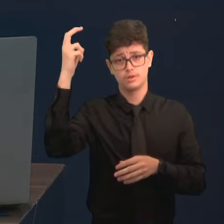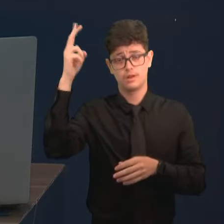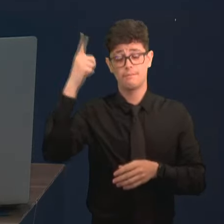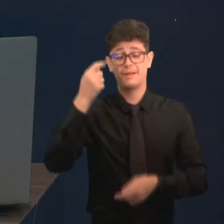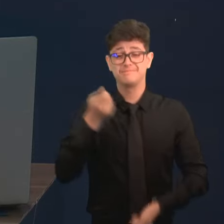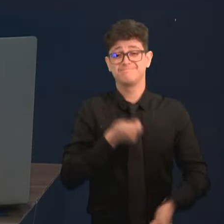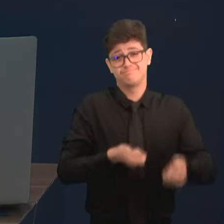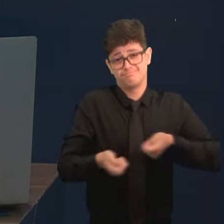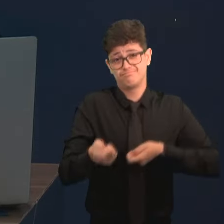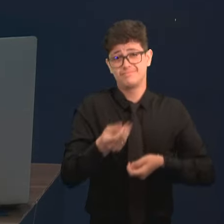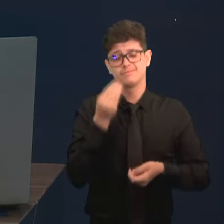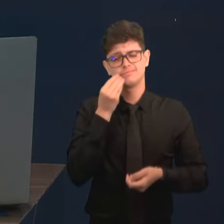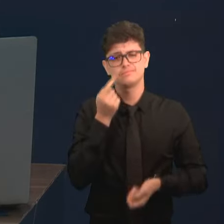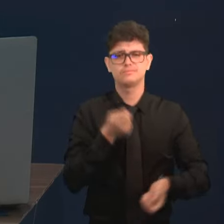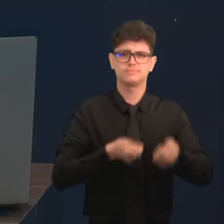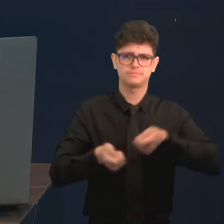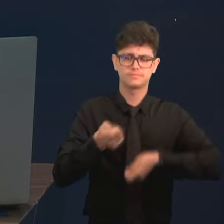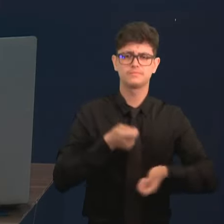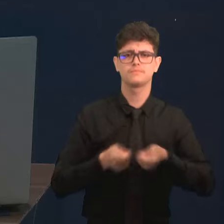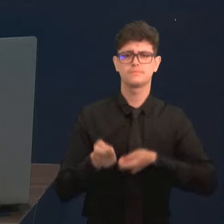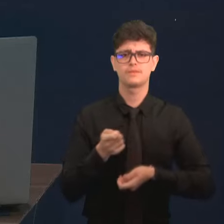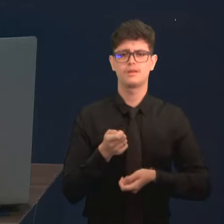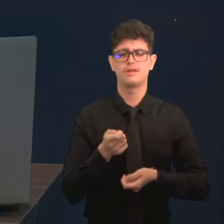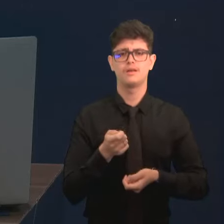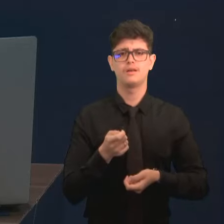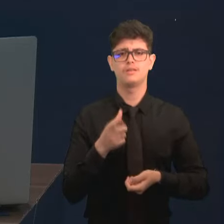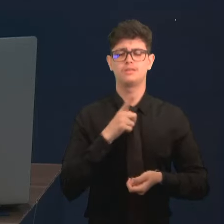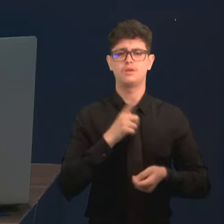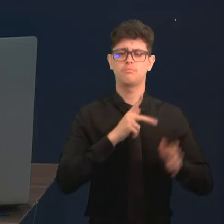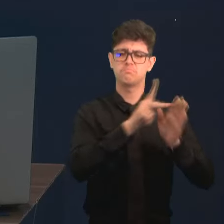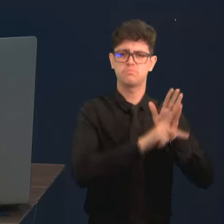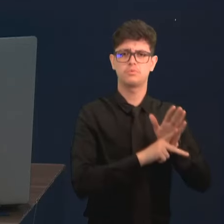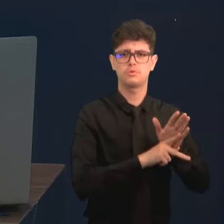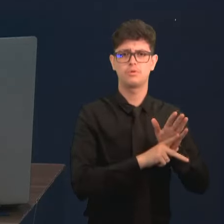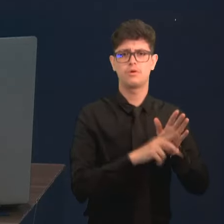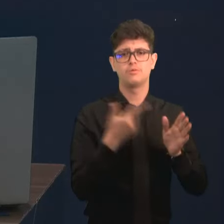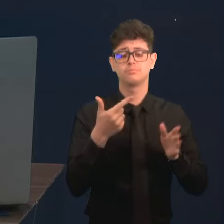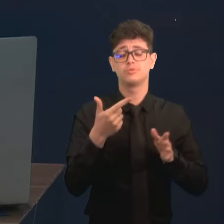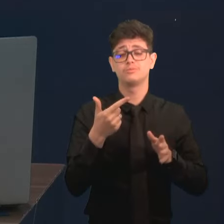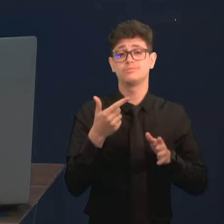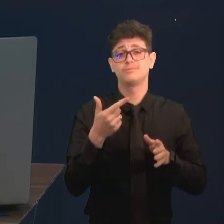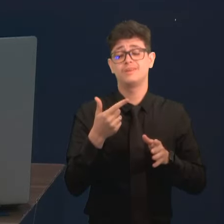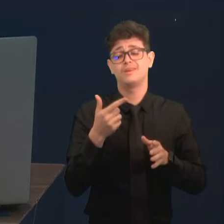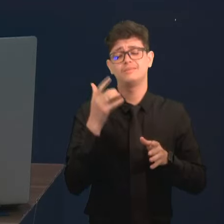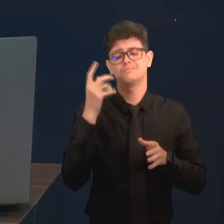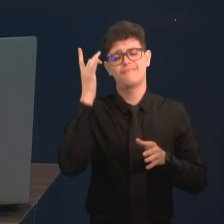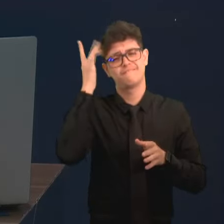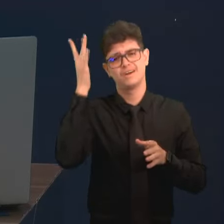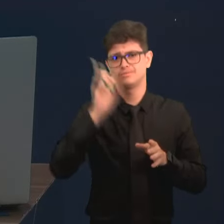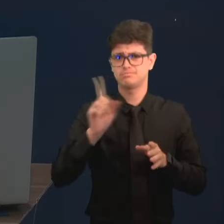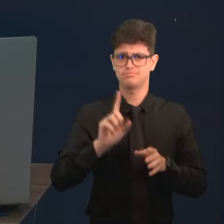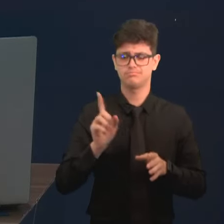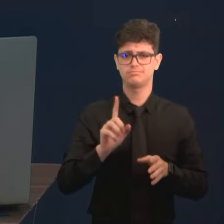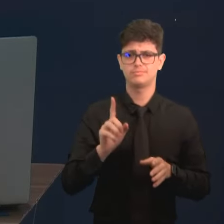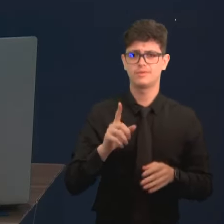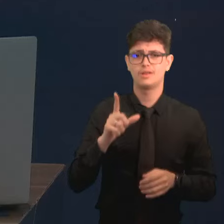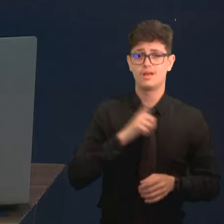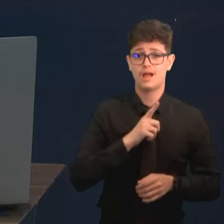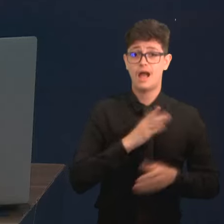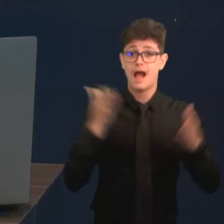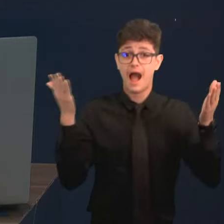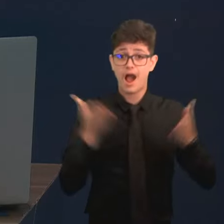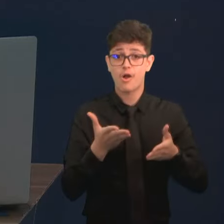historia bien contada para manipular una imagen sin tanta facilidad de uso. Y a partir de